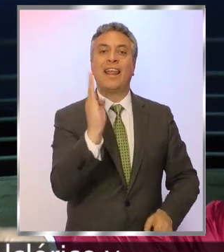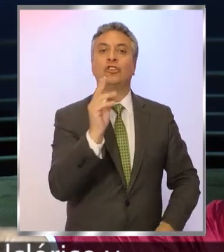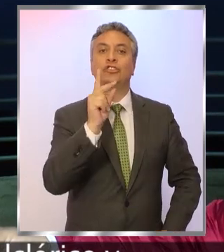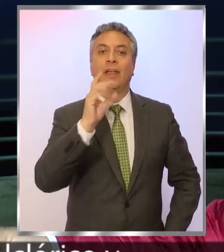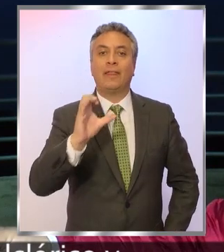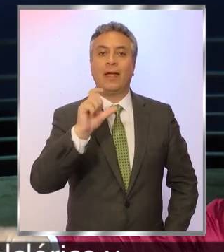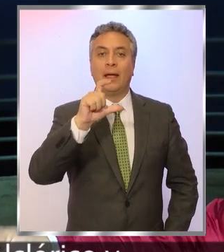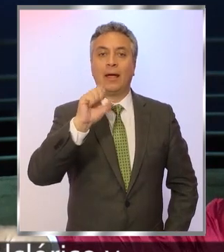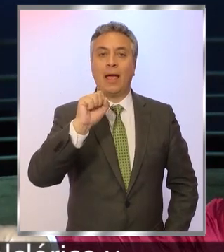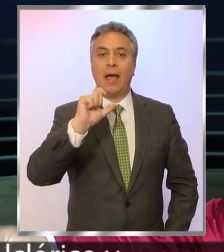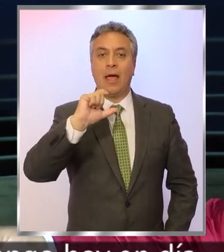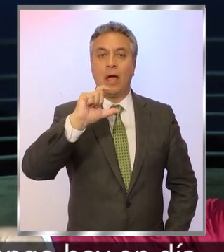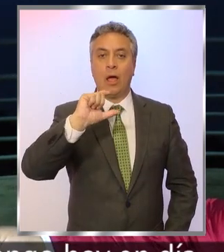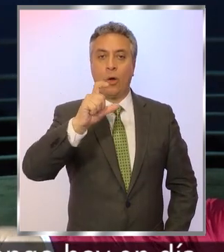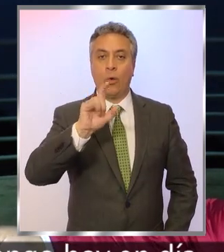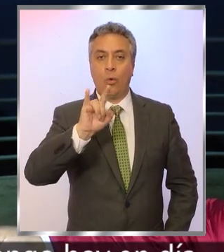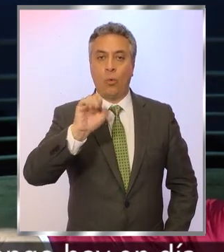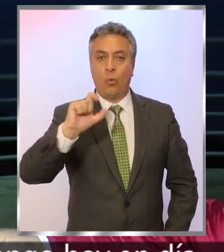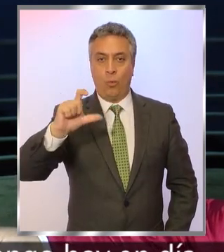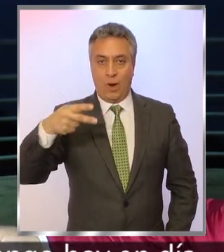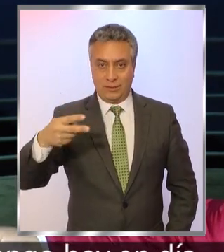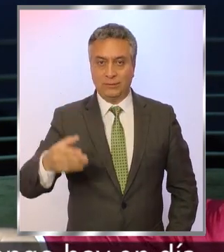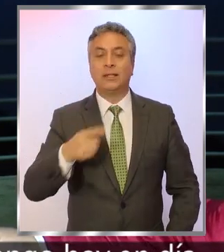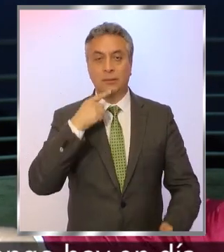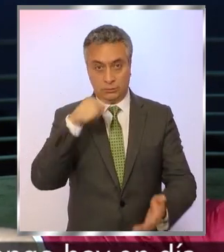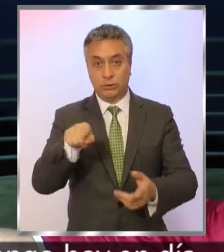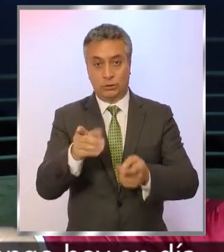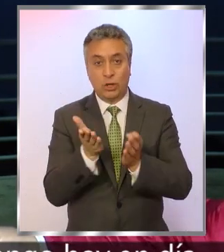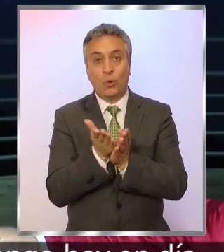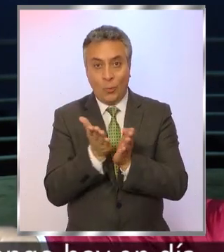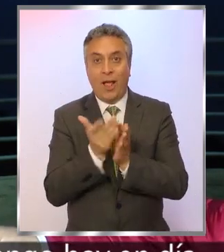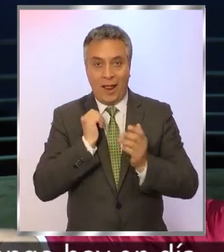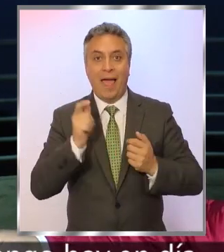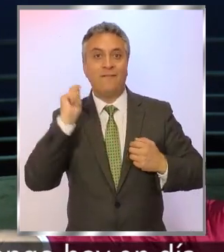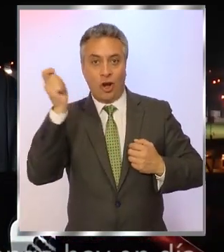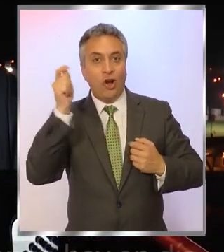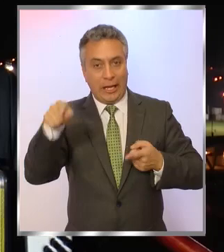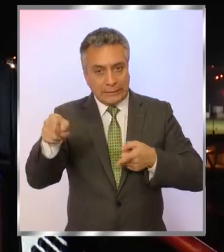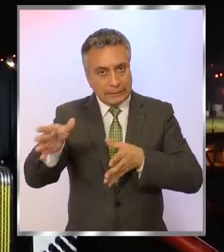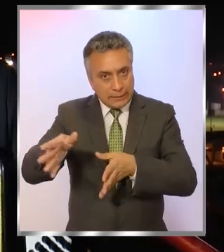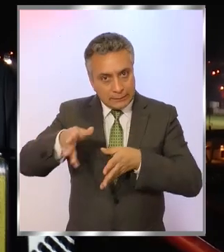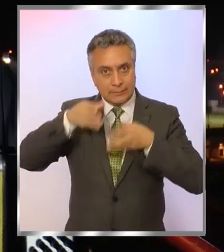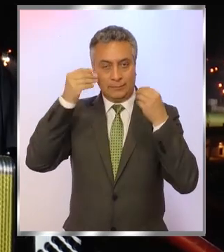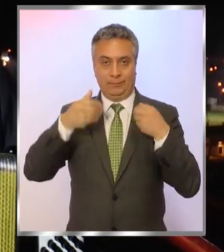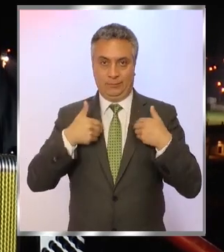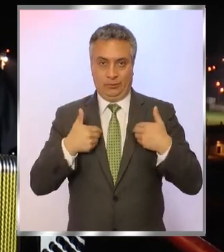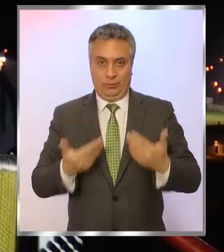formé en ese grupo folklórico y esa es la escuela del folklore que que tengo hoy en